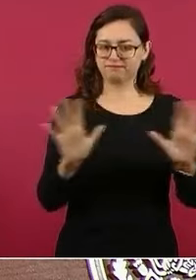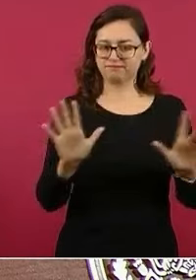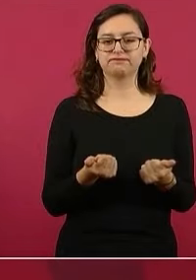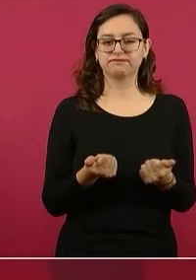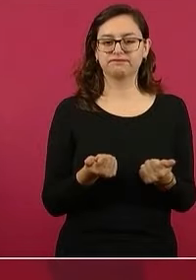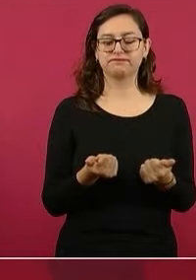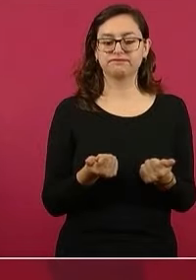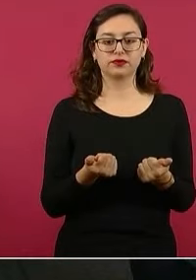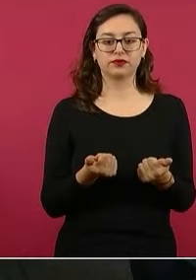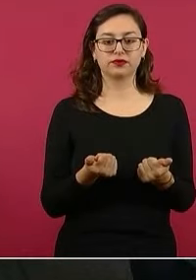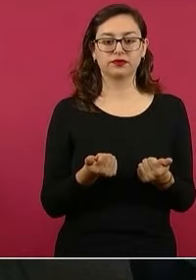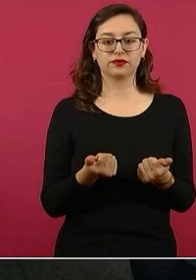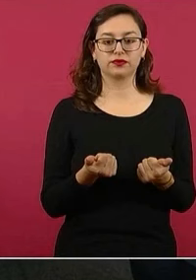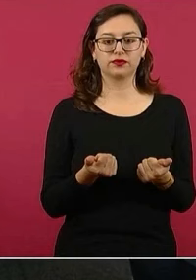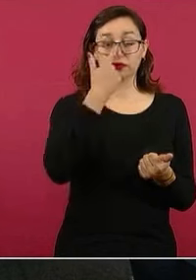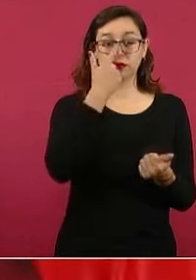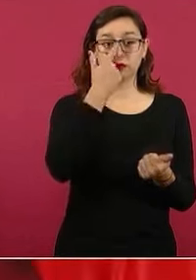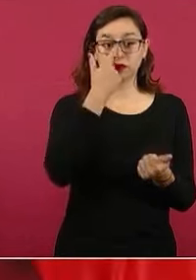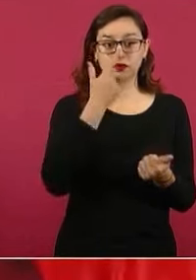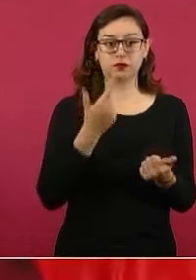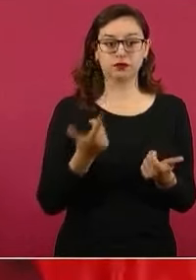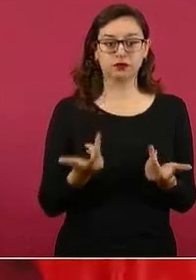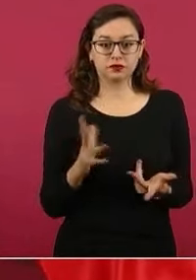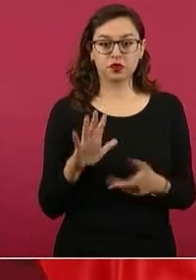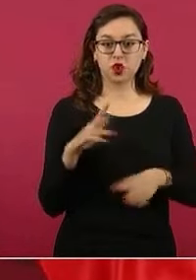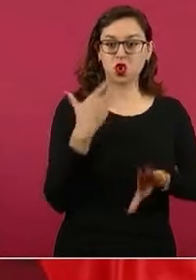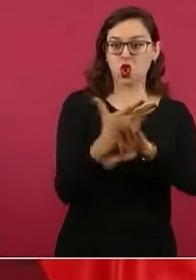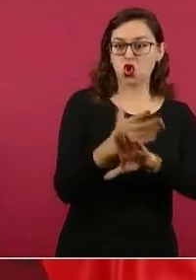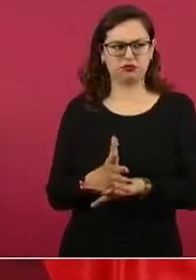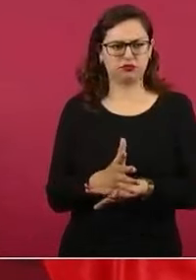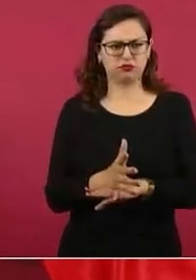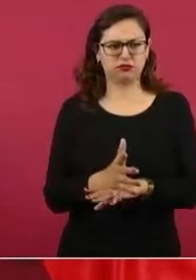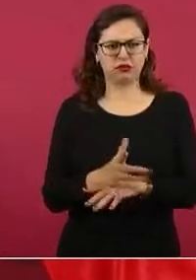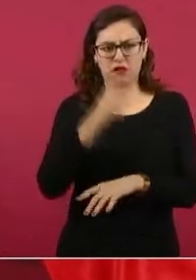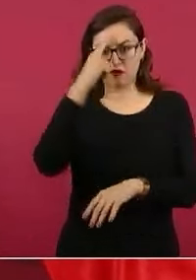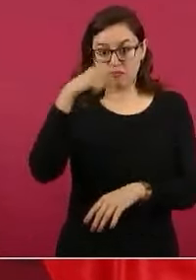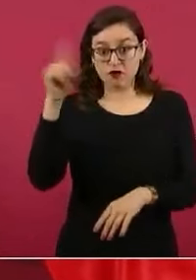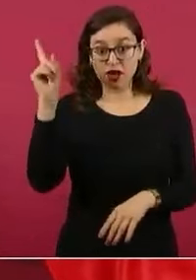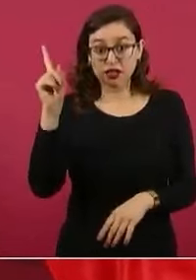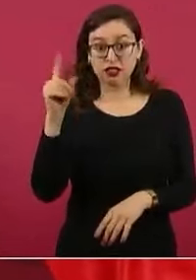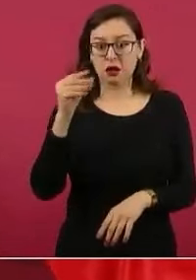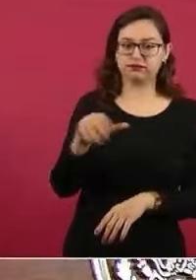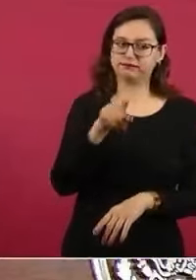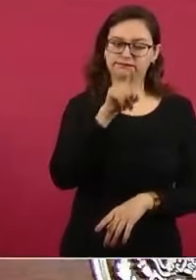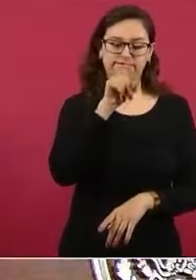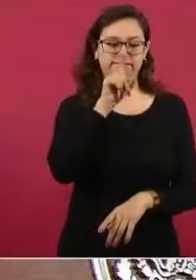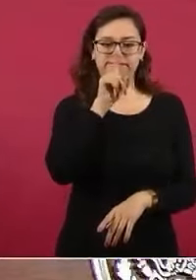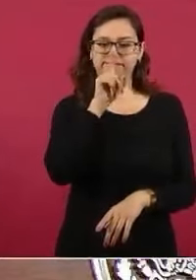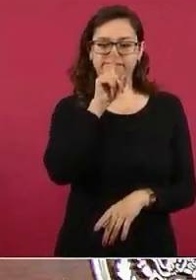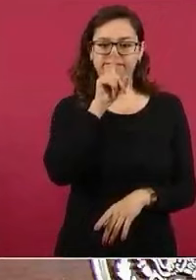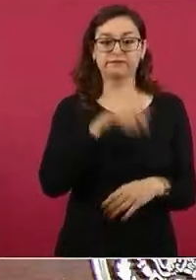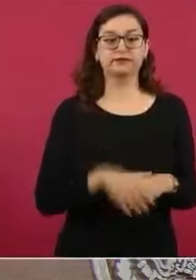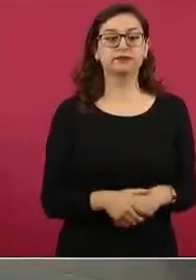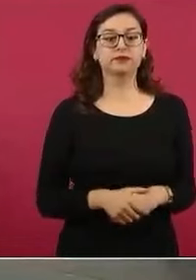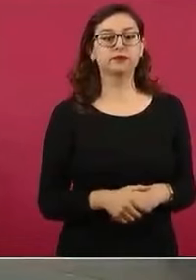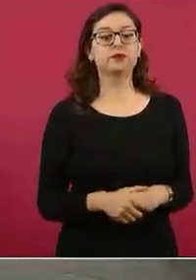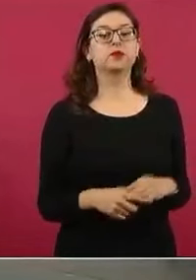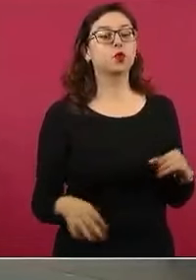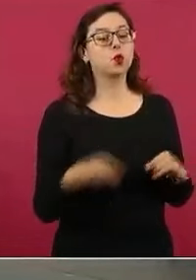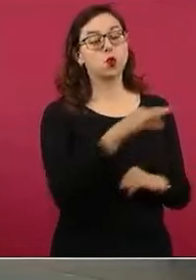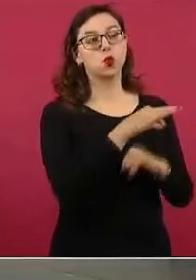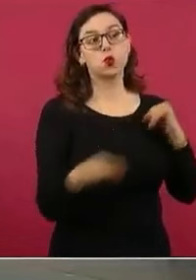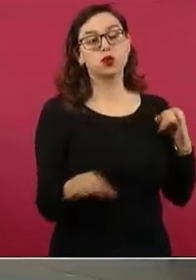y no hacer señalamientos, ¿no?, a la ligera, o levantar falsos testimonios. Finalmente, presidente, la semana